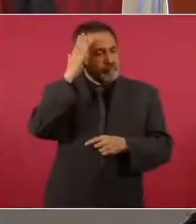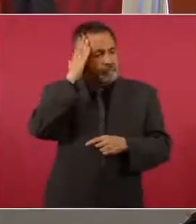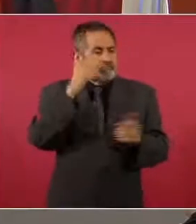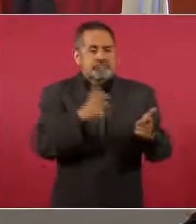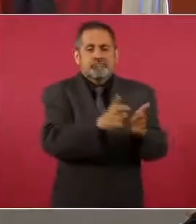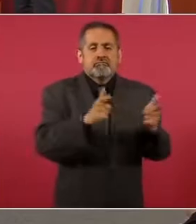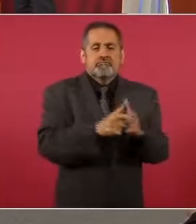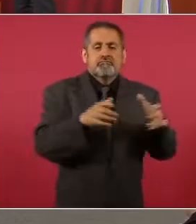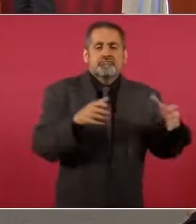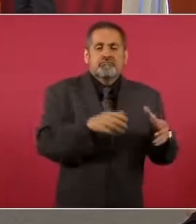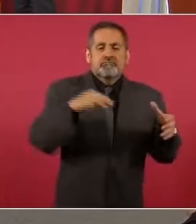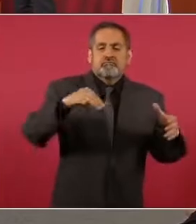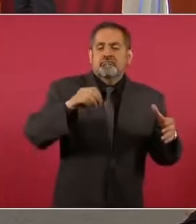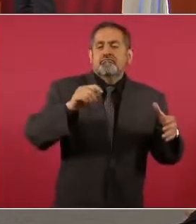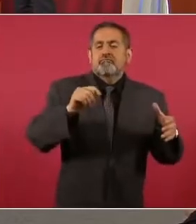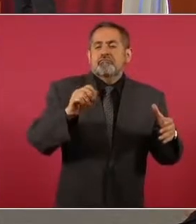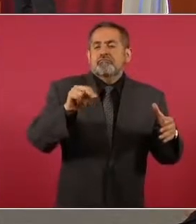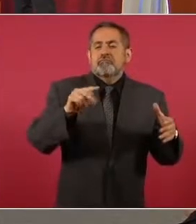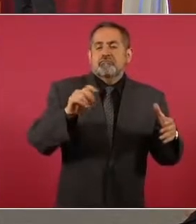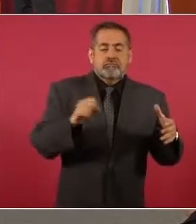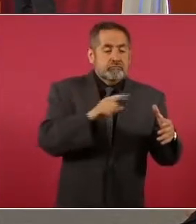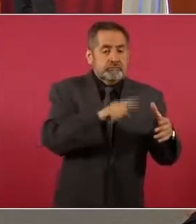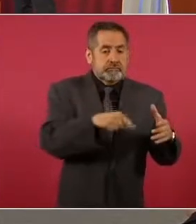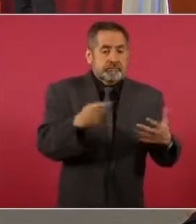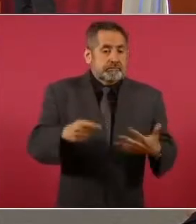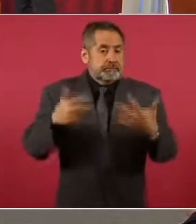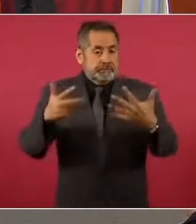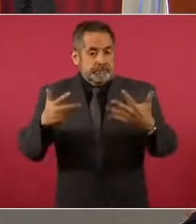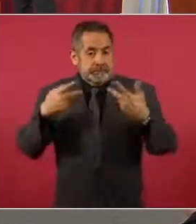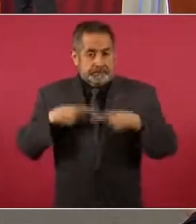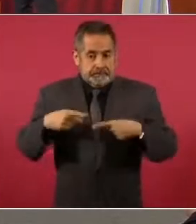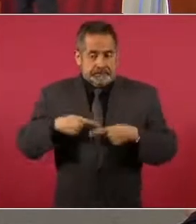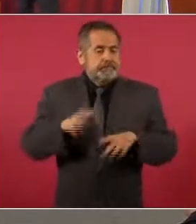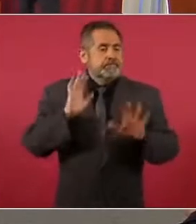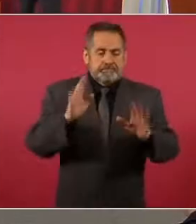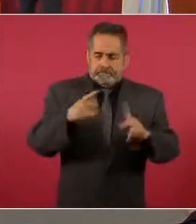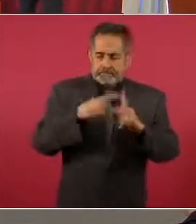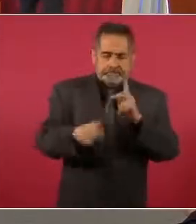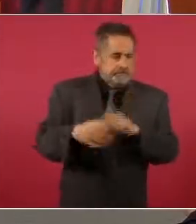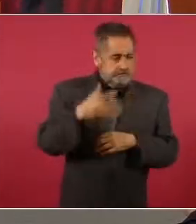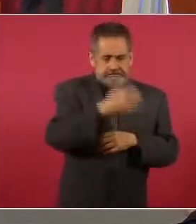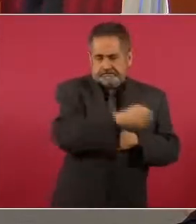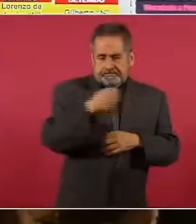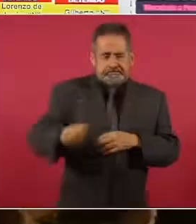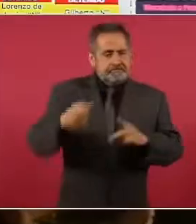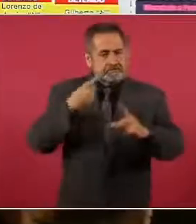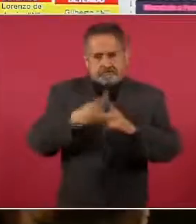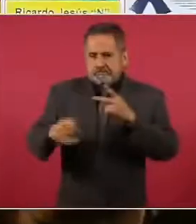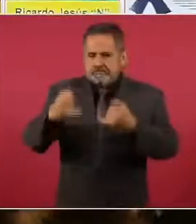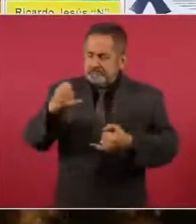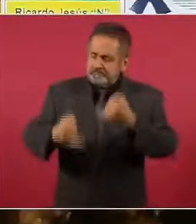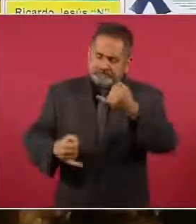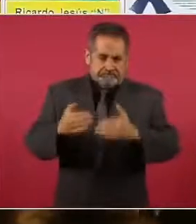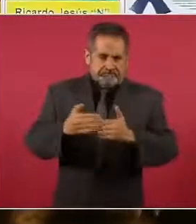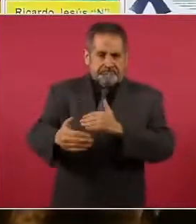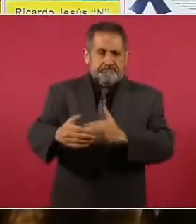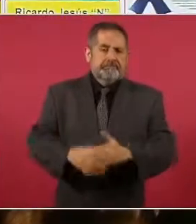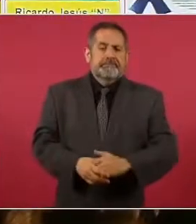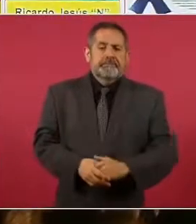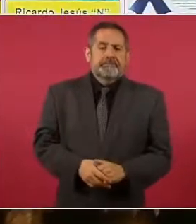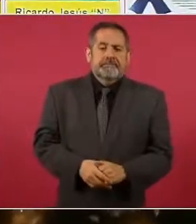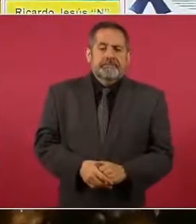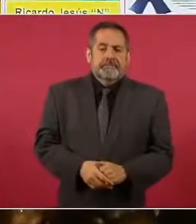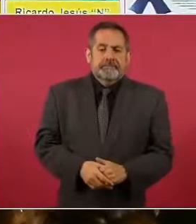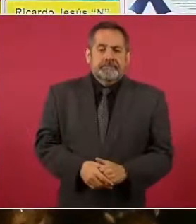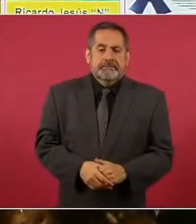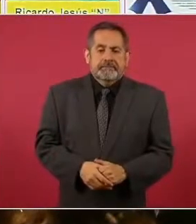organización delictiva. Los otros 8 sujetos también ya fueron vinculados a proceso penal. Siguiente.